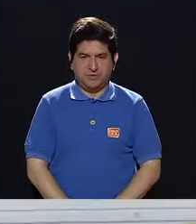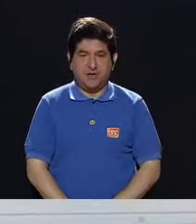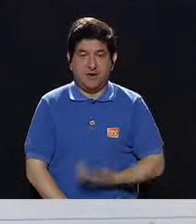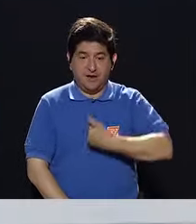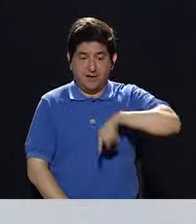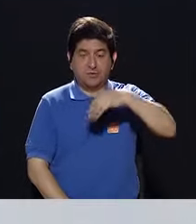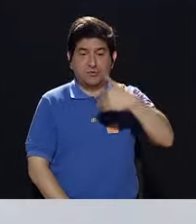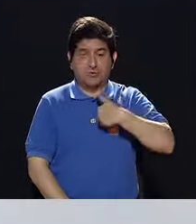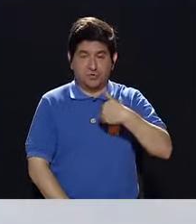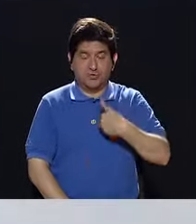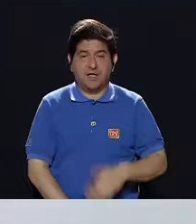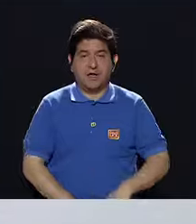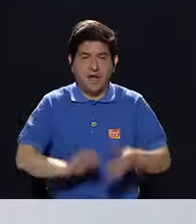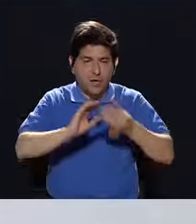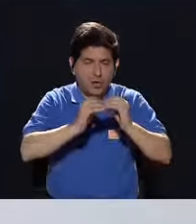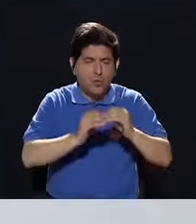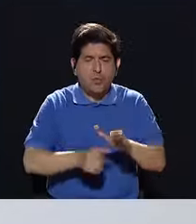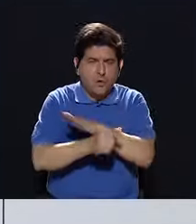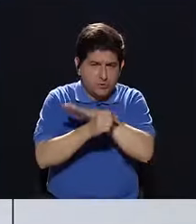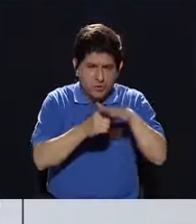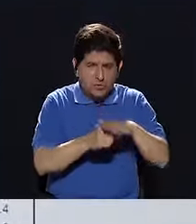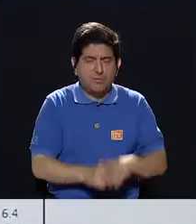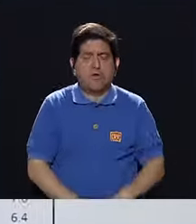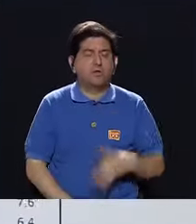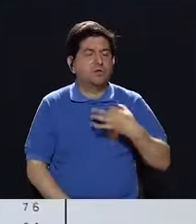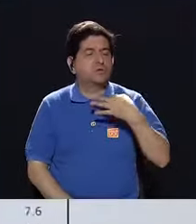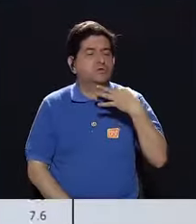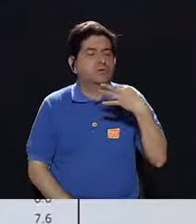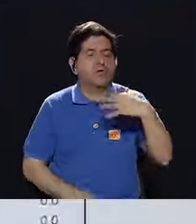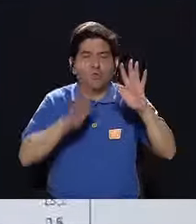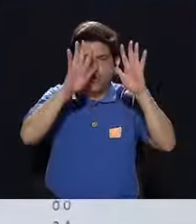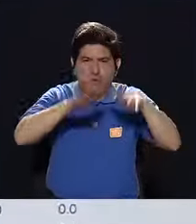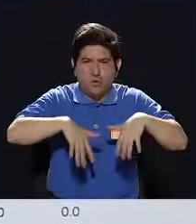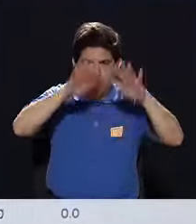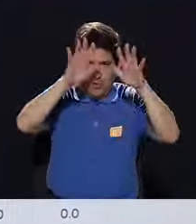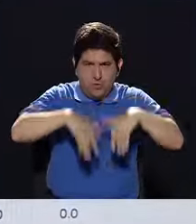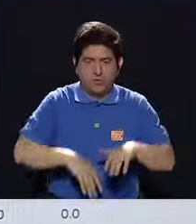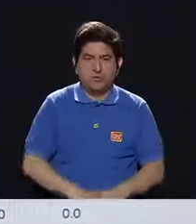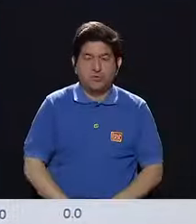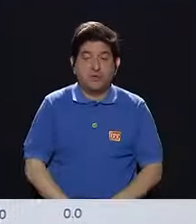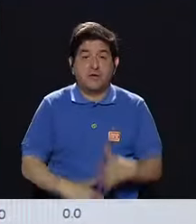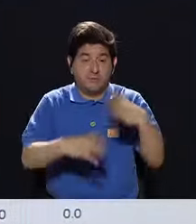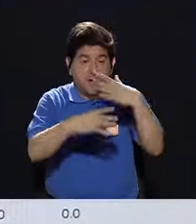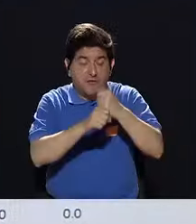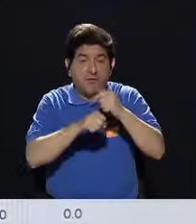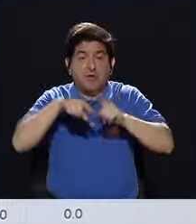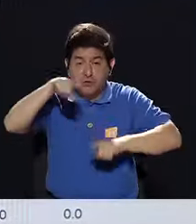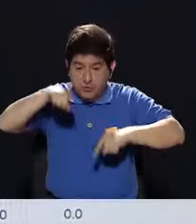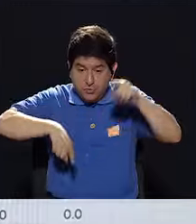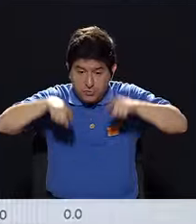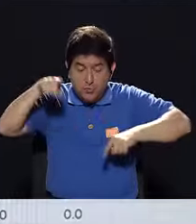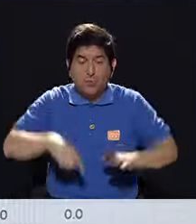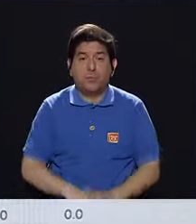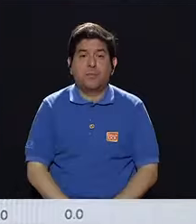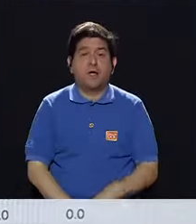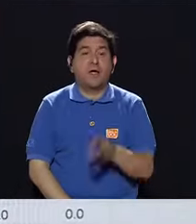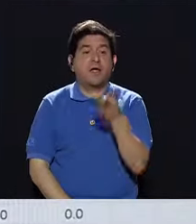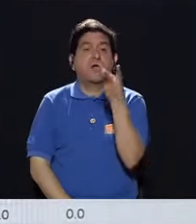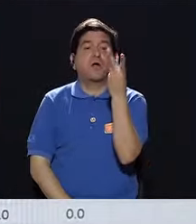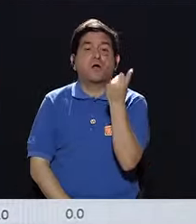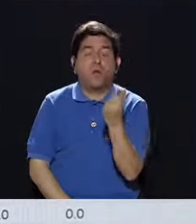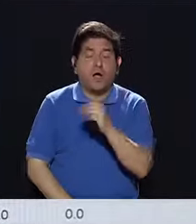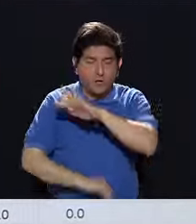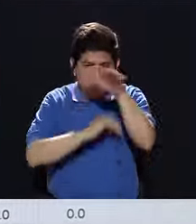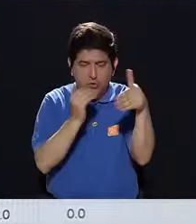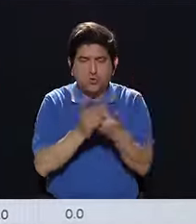2014 tenemos los totales diarios de lluvia con un resumen estadístico de